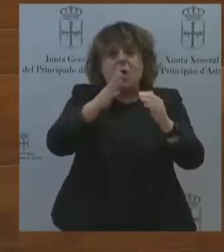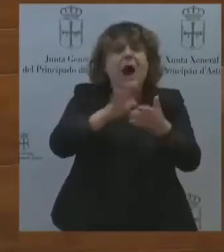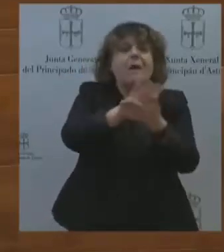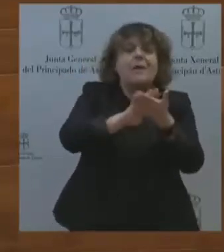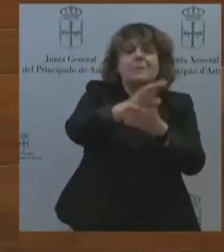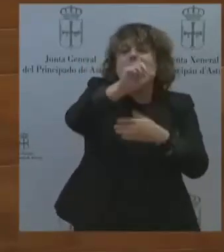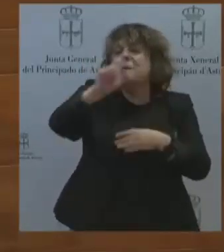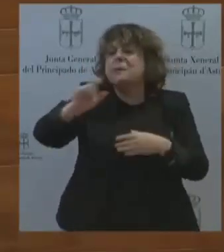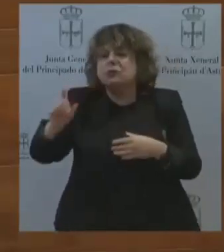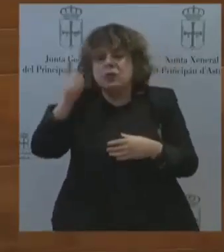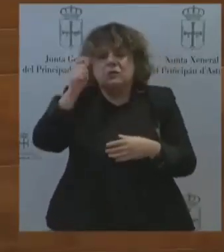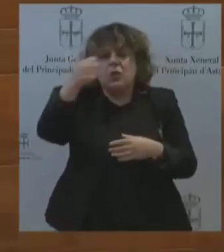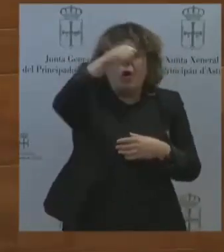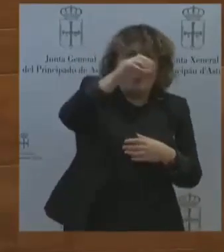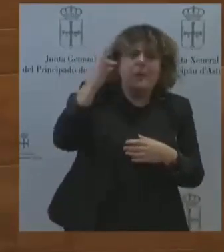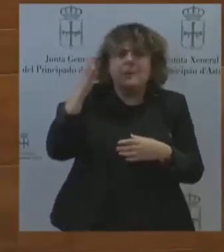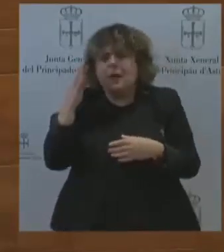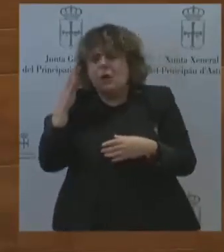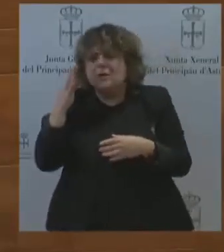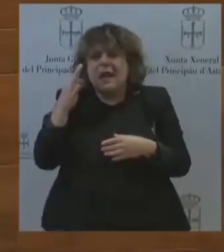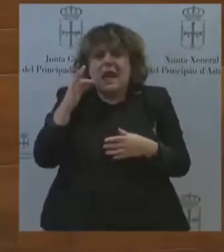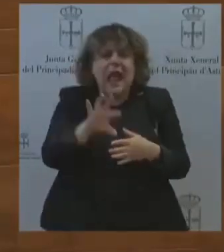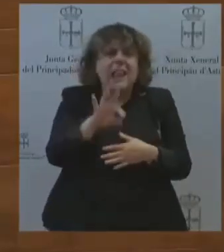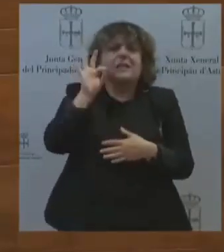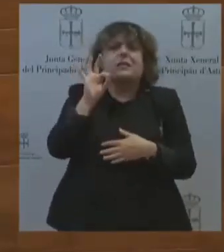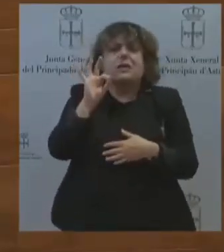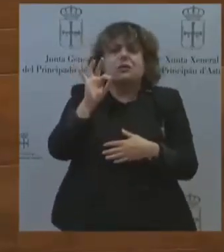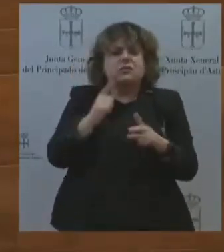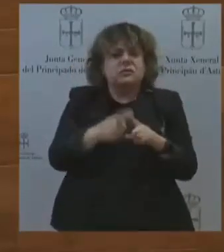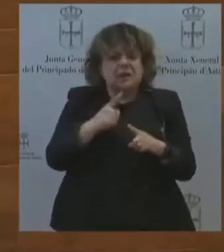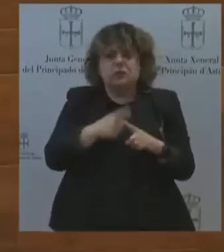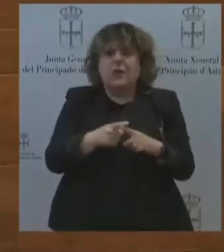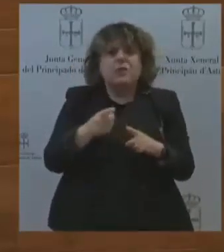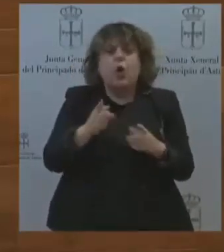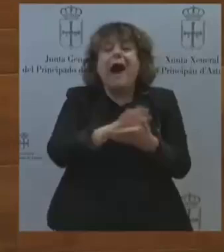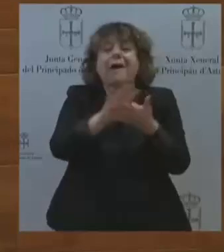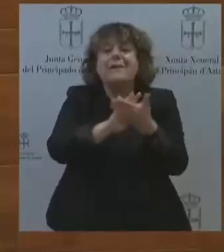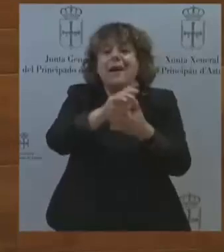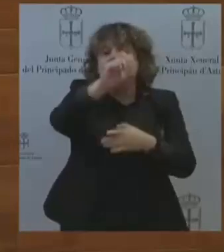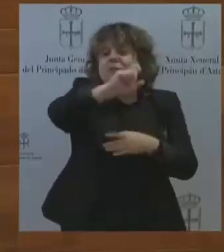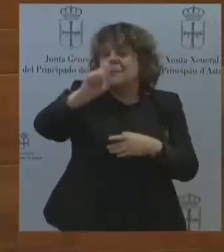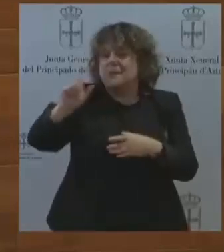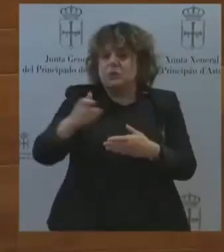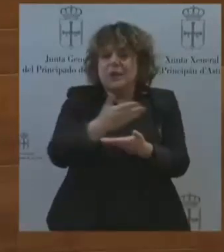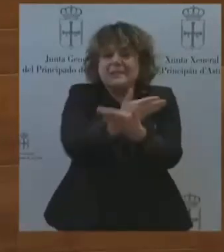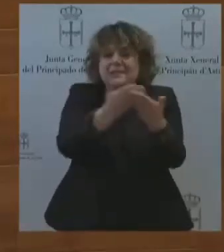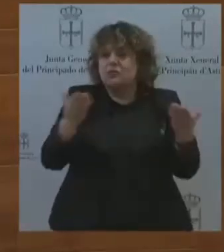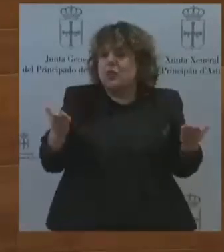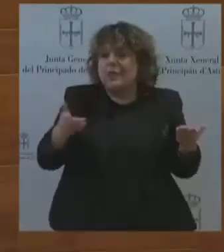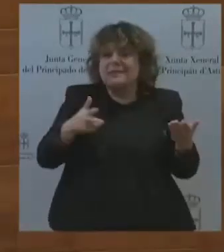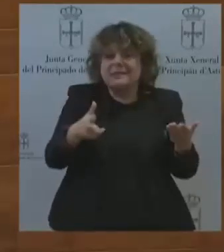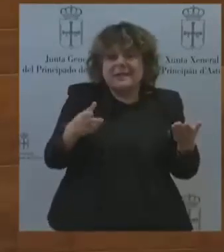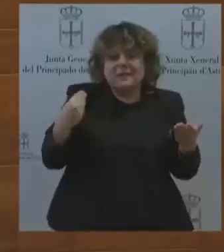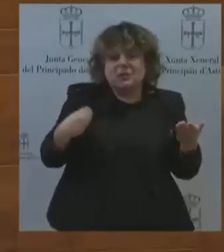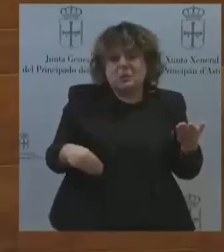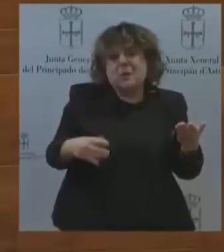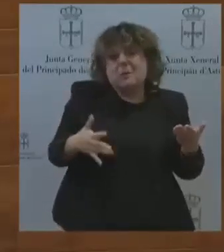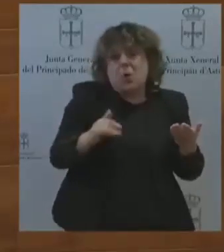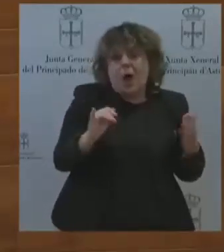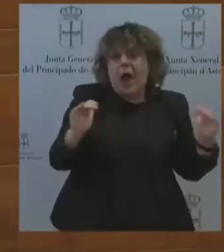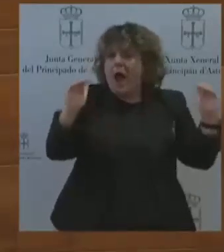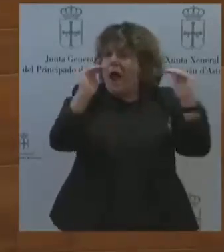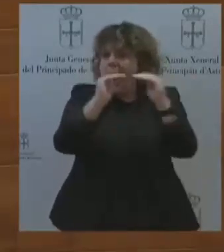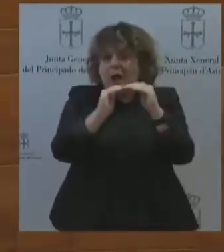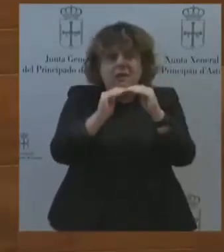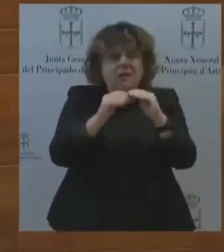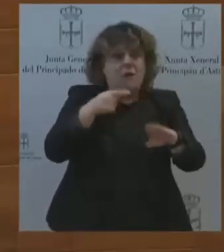personas. Todas las personas tienen los mismos derechos y las mismas obligaciones. Todas, sin excluir absolutamente a